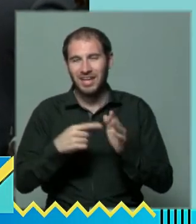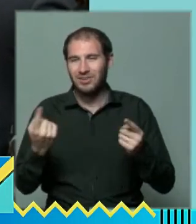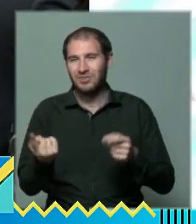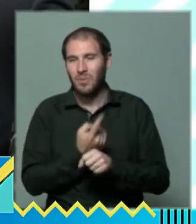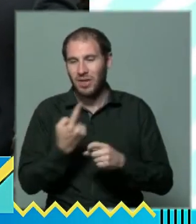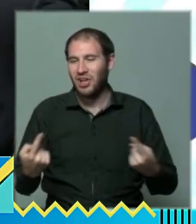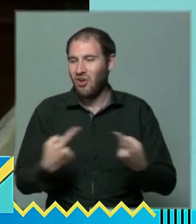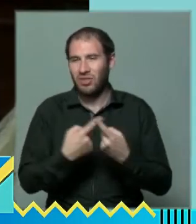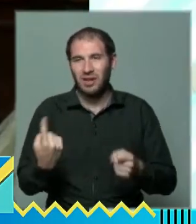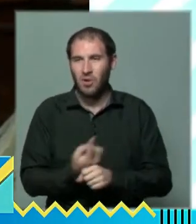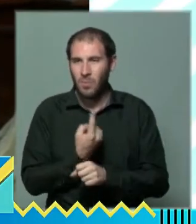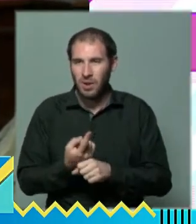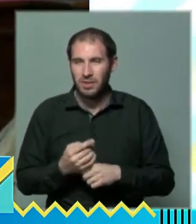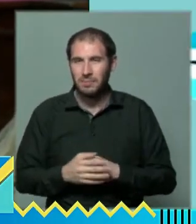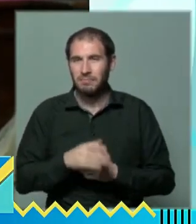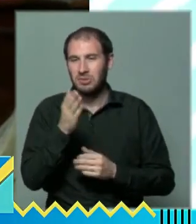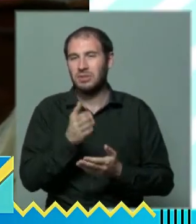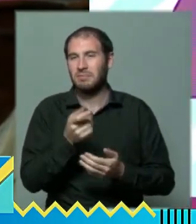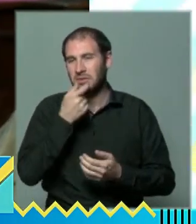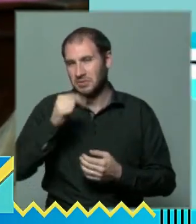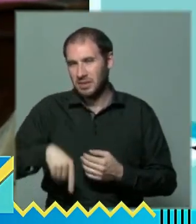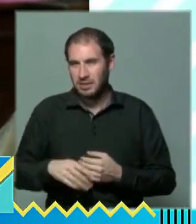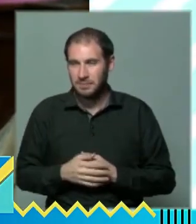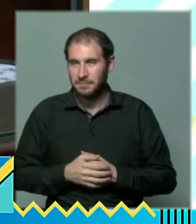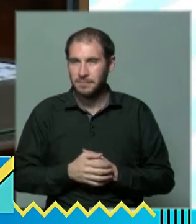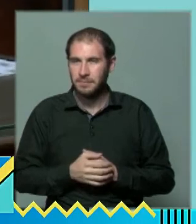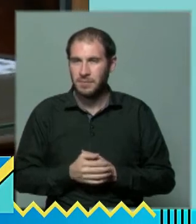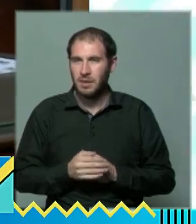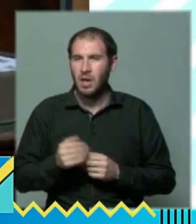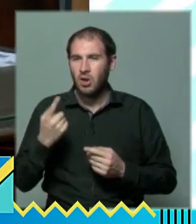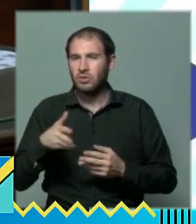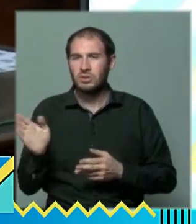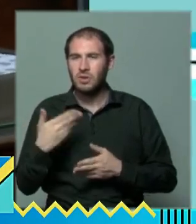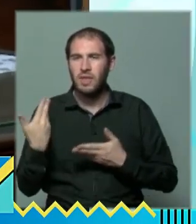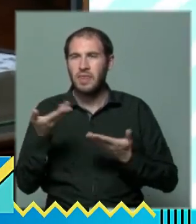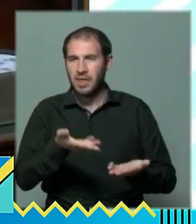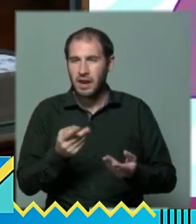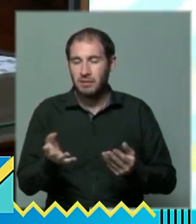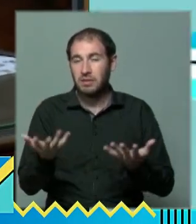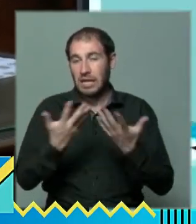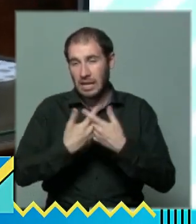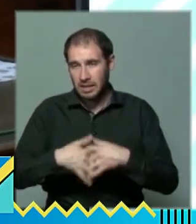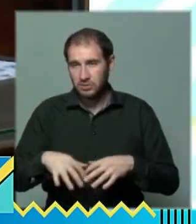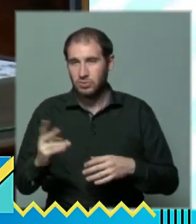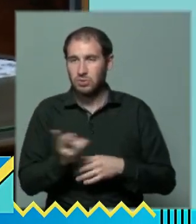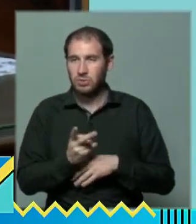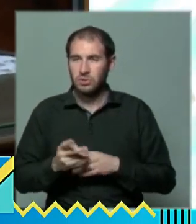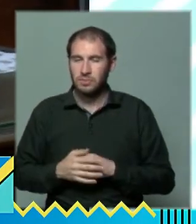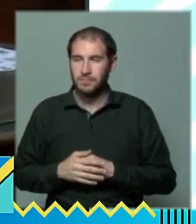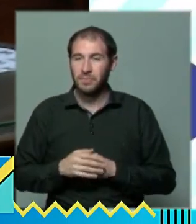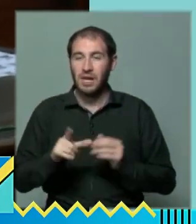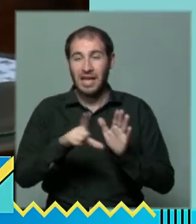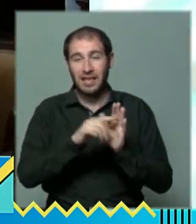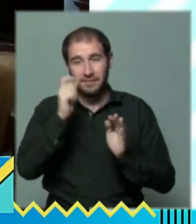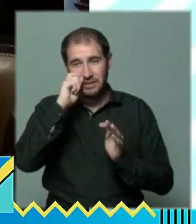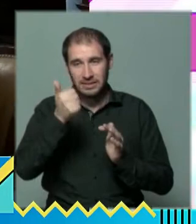contraponer dos derechos de personas en la provincia. Entonces nosotros lo que aportamos es que se complemente lo que dice la